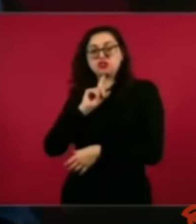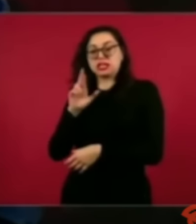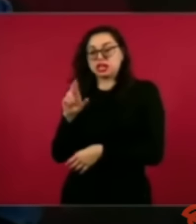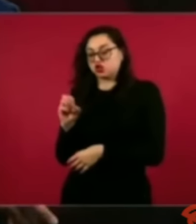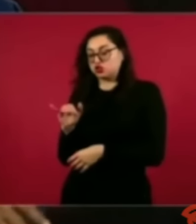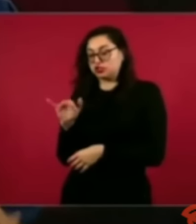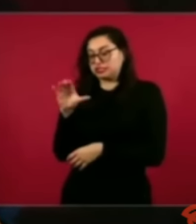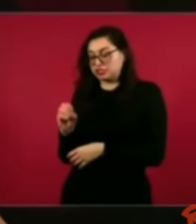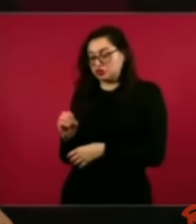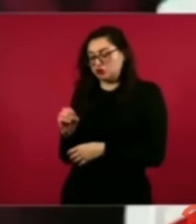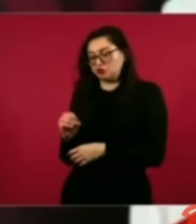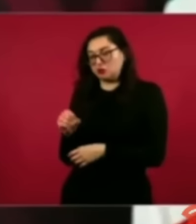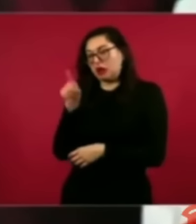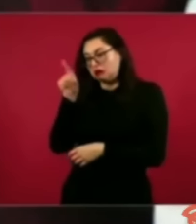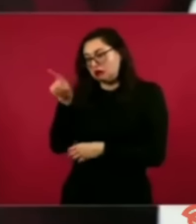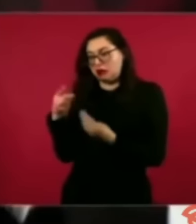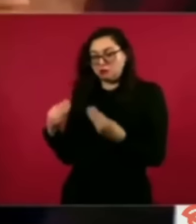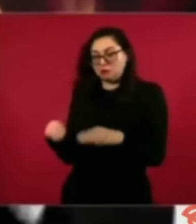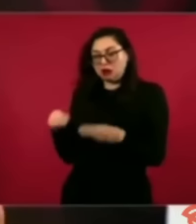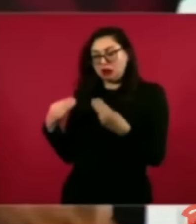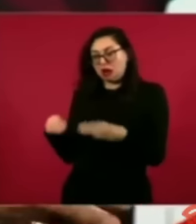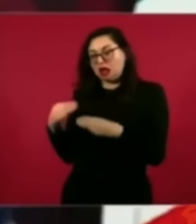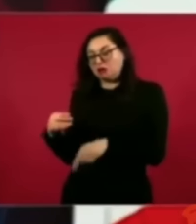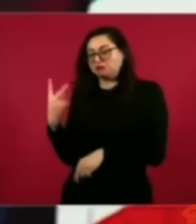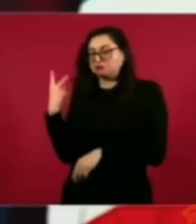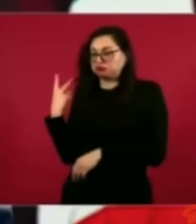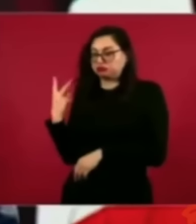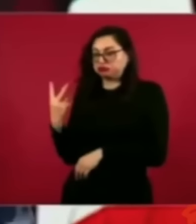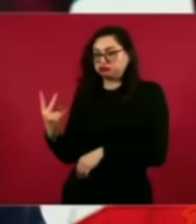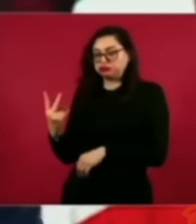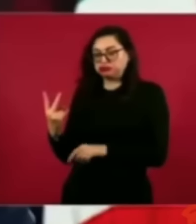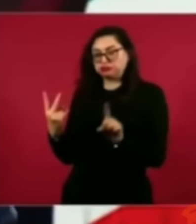al mercado y ahí iban detrás de nosotros.